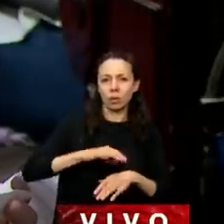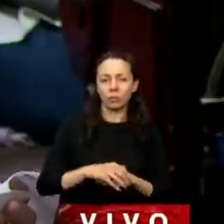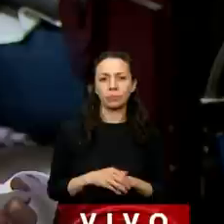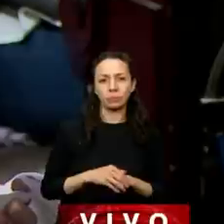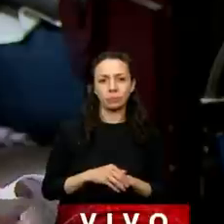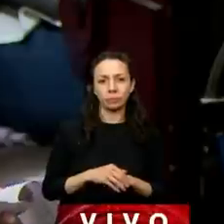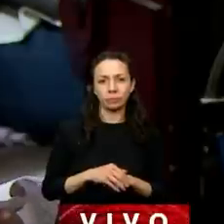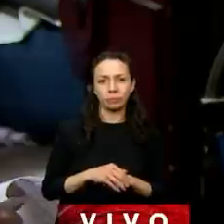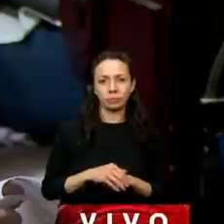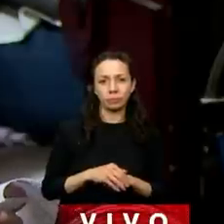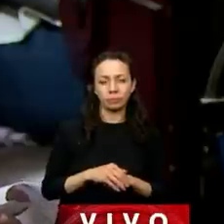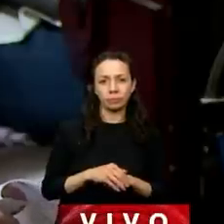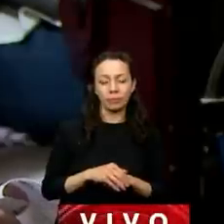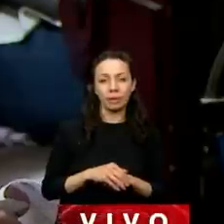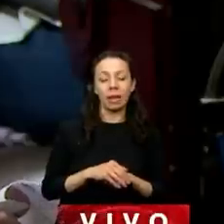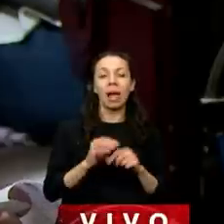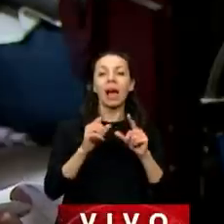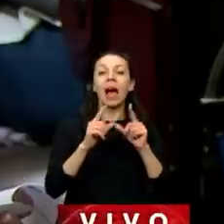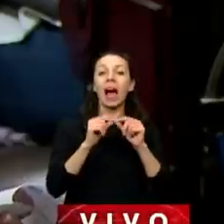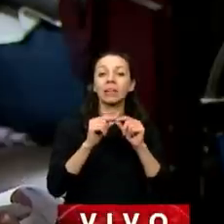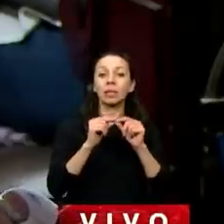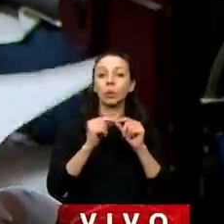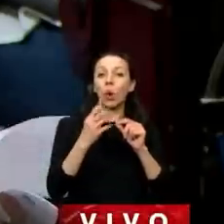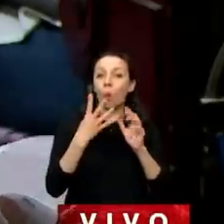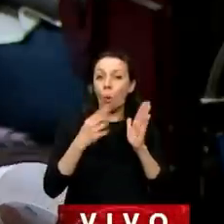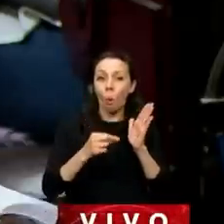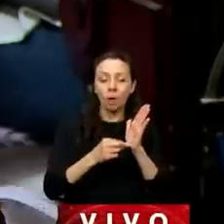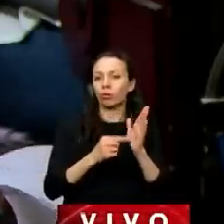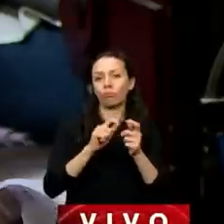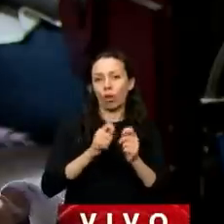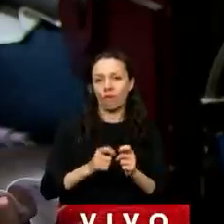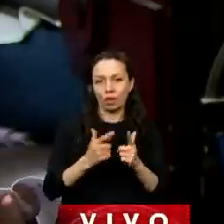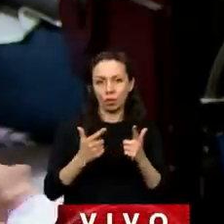Pasamos al artículo 4 sin modificaciones.